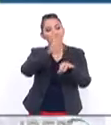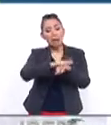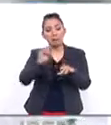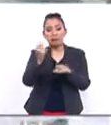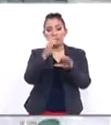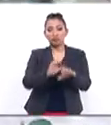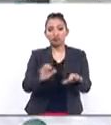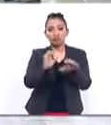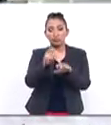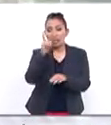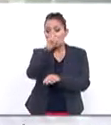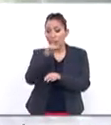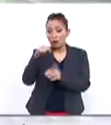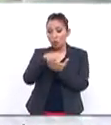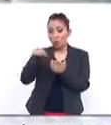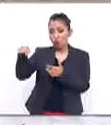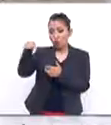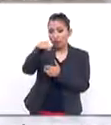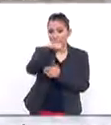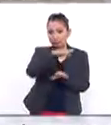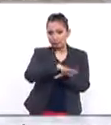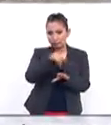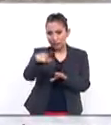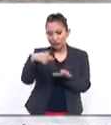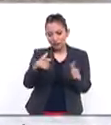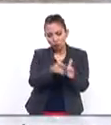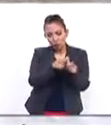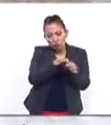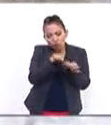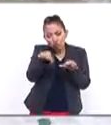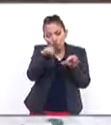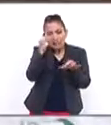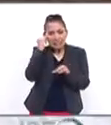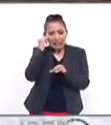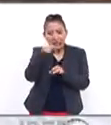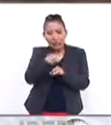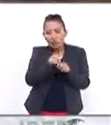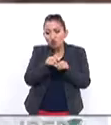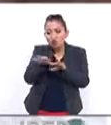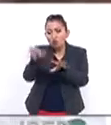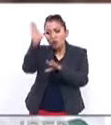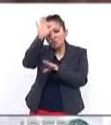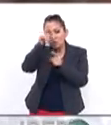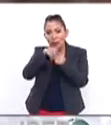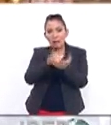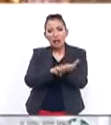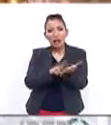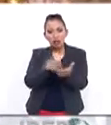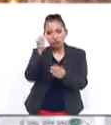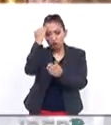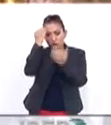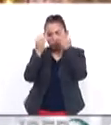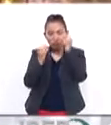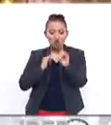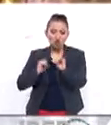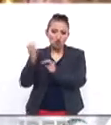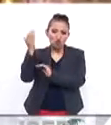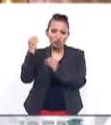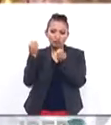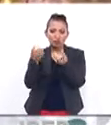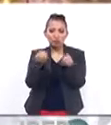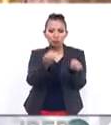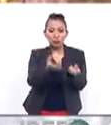más tecnológica. Las lenguas locales, especialmente las minoritarias e indígenas, transmiten culturas, valores y conocimientos